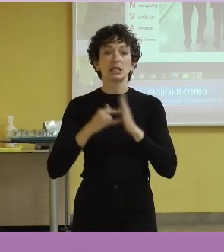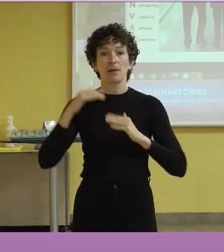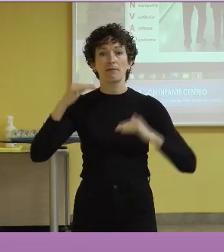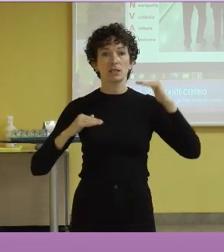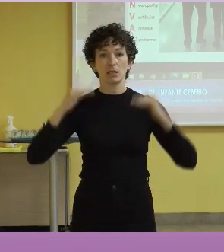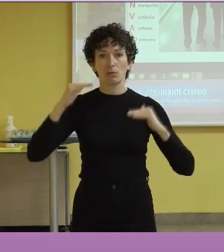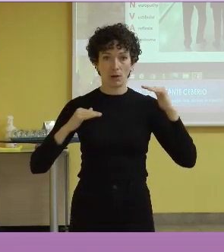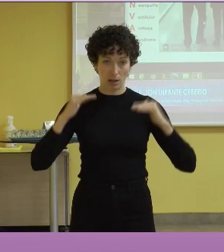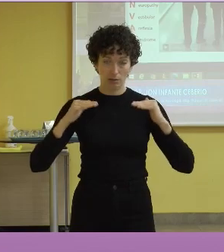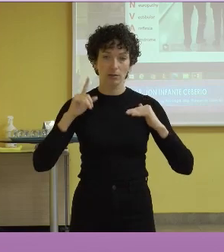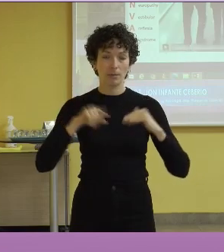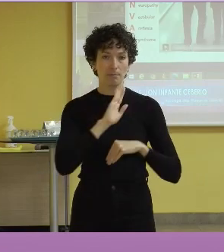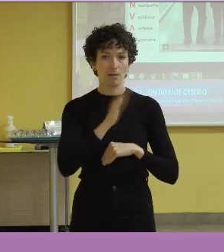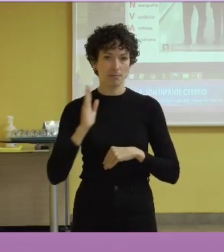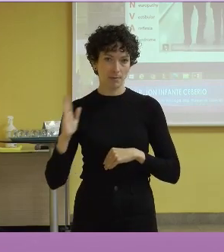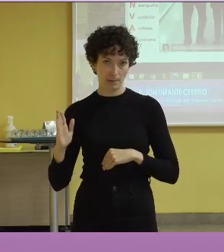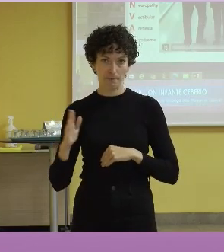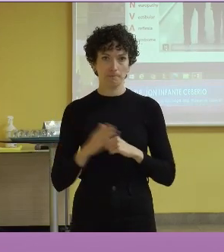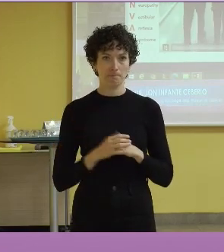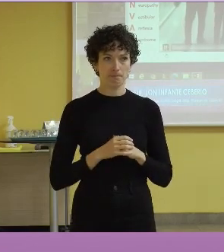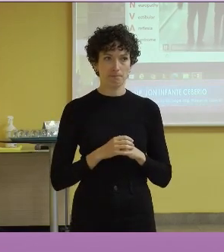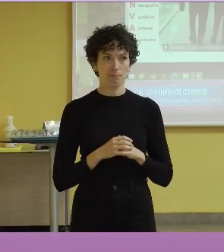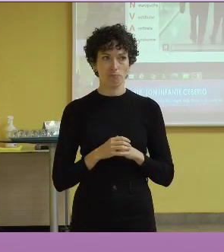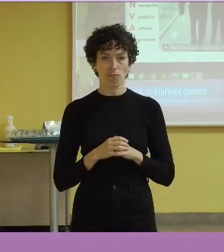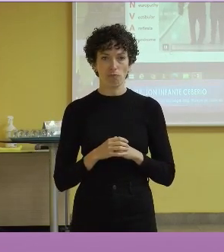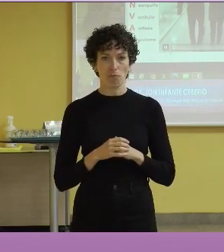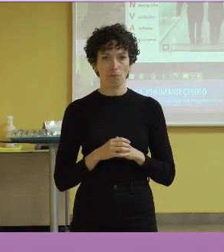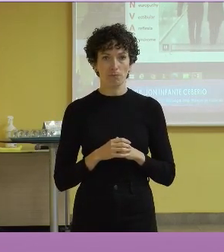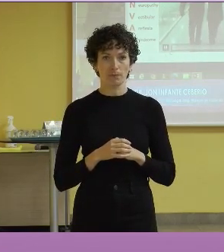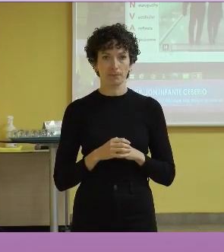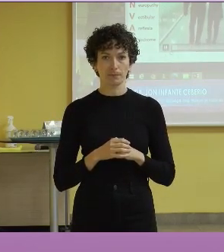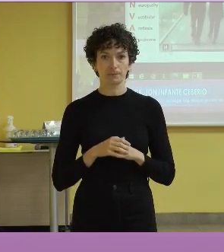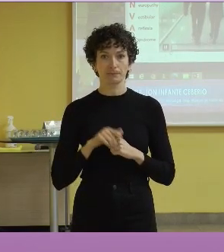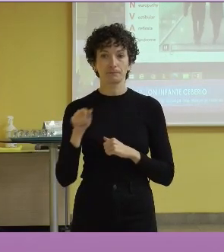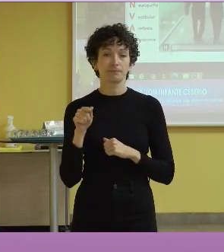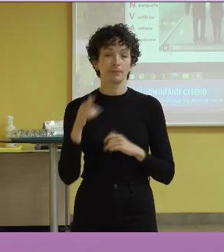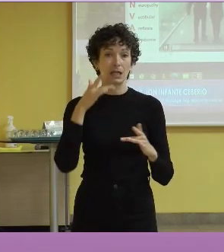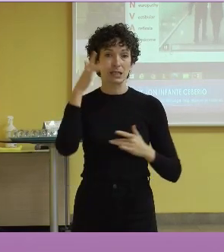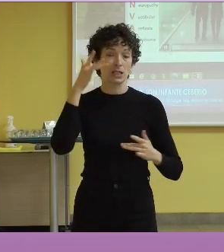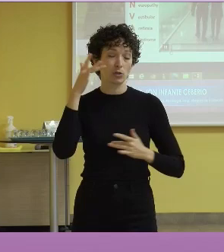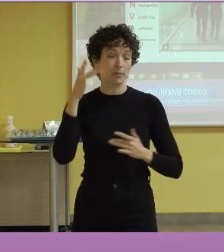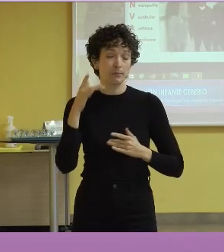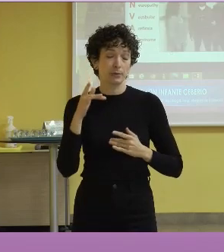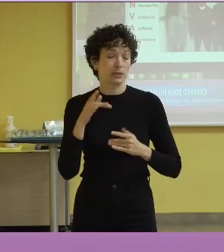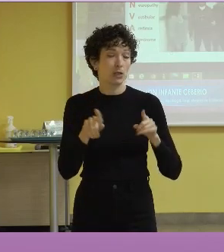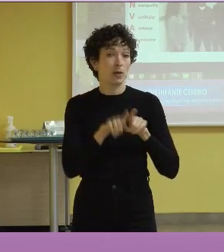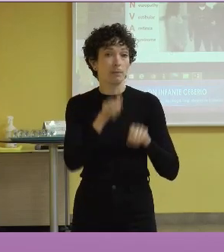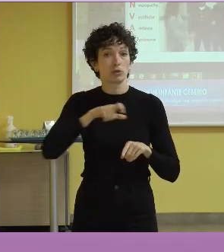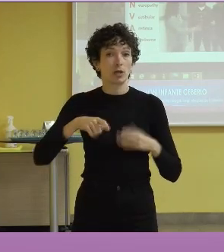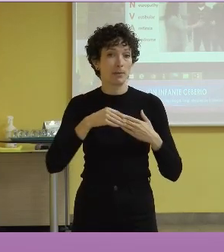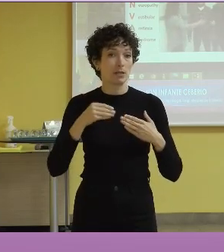también. Por tanto, pues tienen un cuadro como todos estos pacientes que hemos visto,